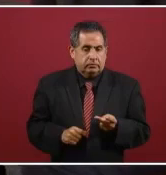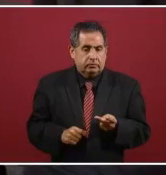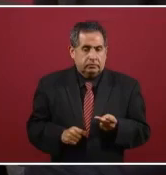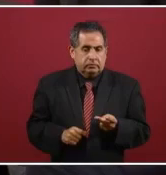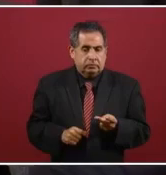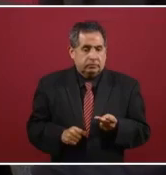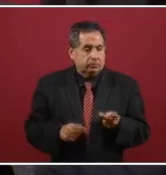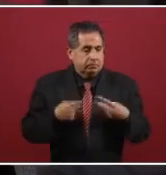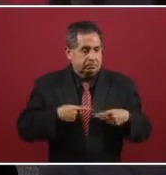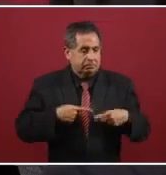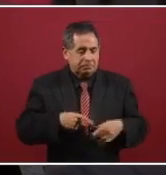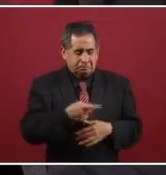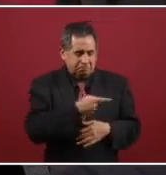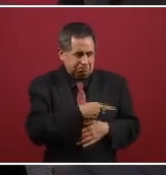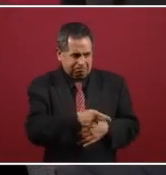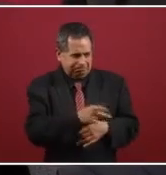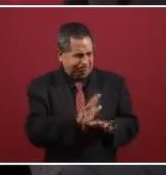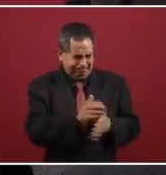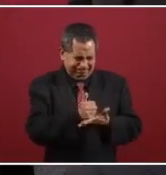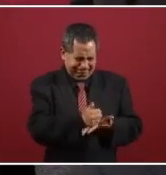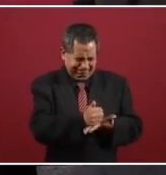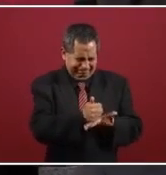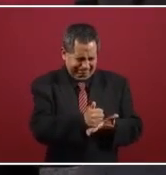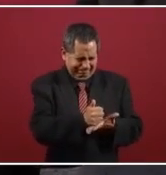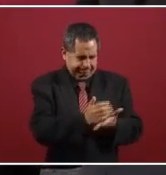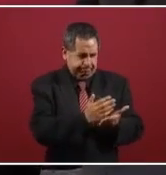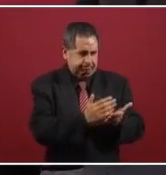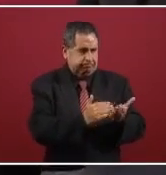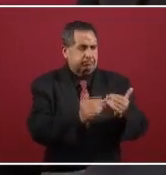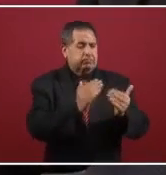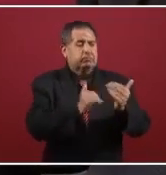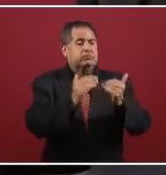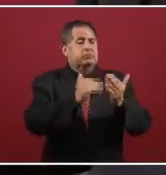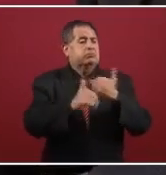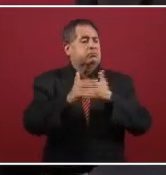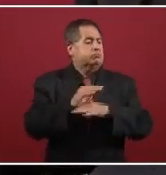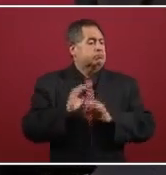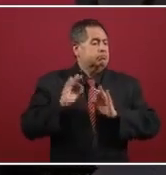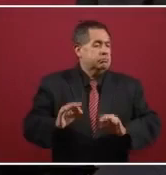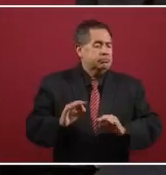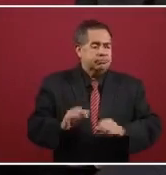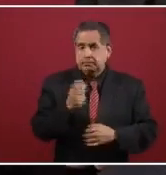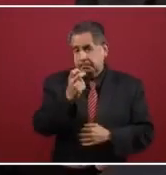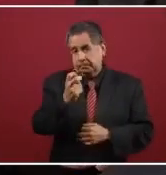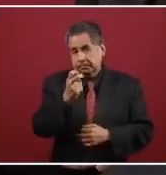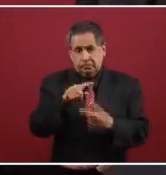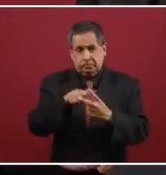sacar de la pobreza a nuestro pueblo. Y están relacionadas las dos cosas,